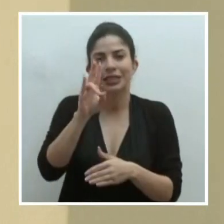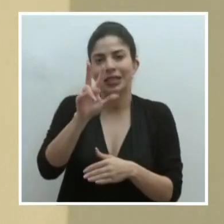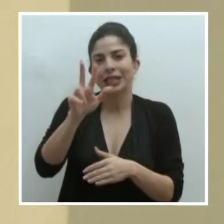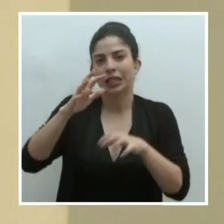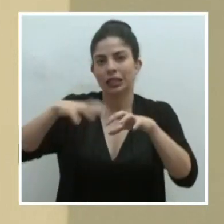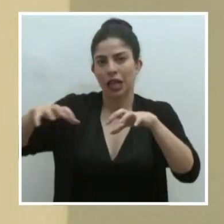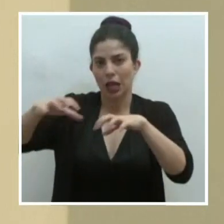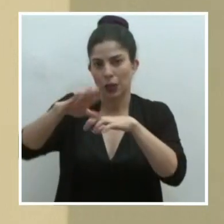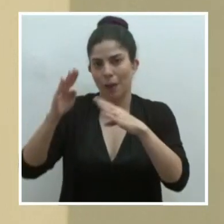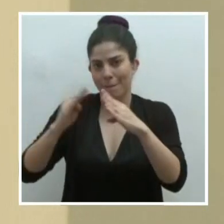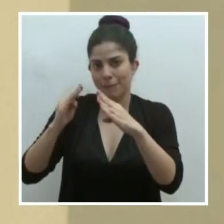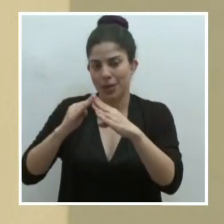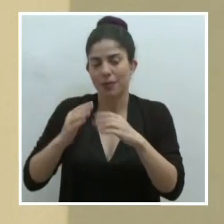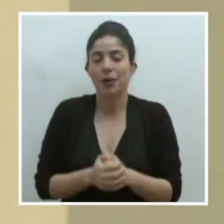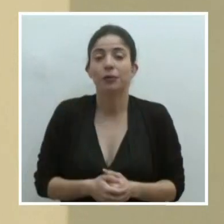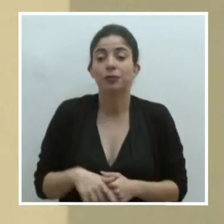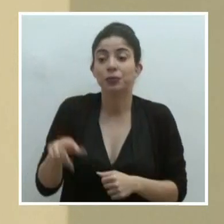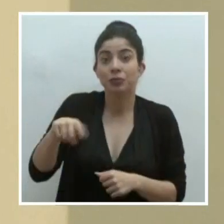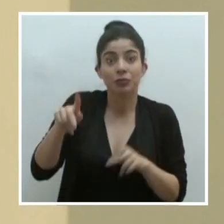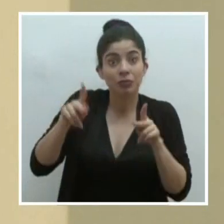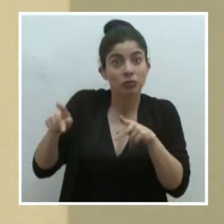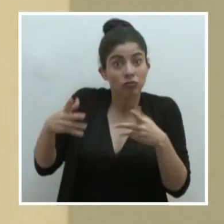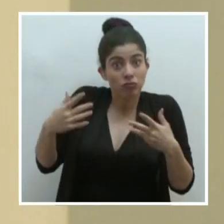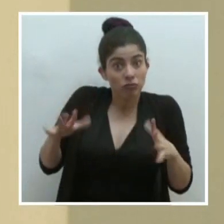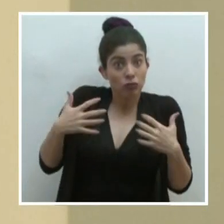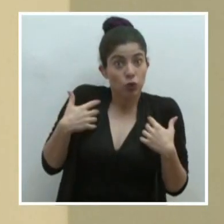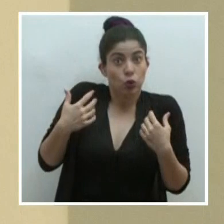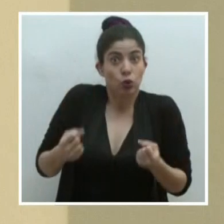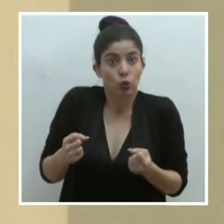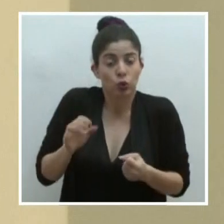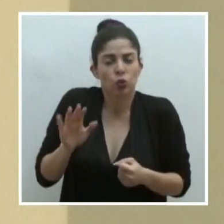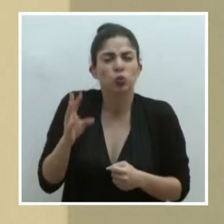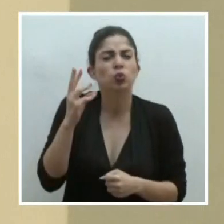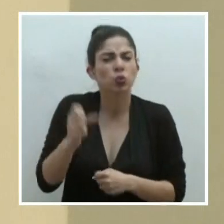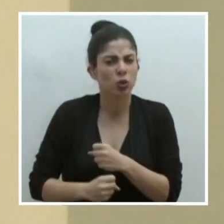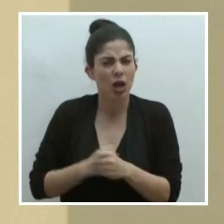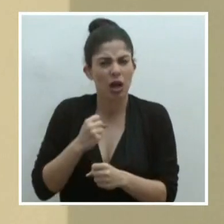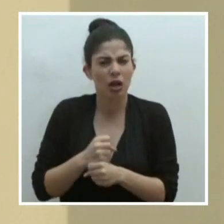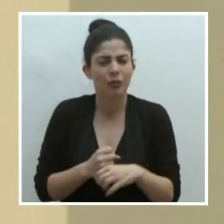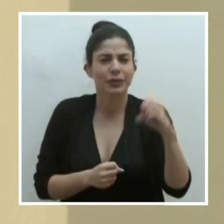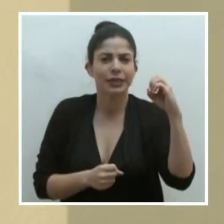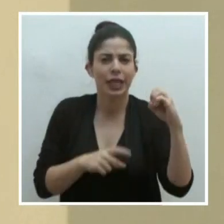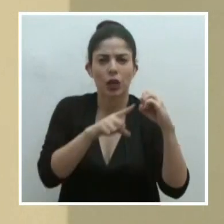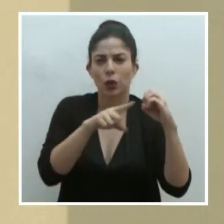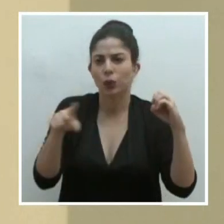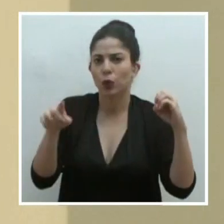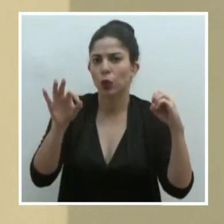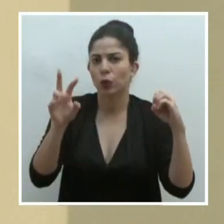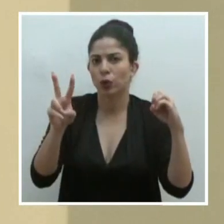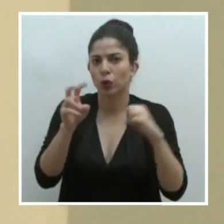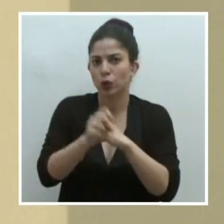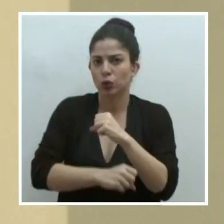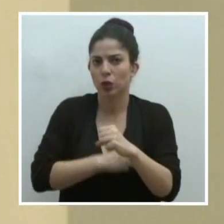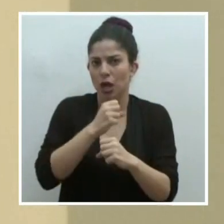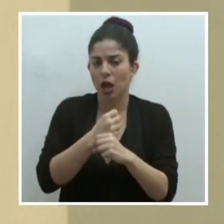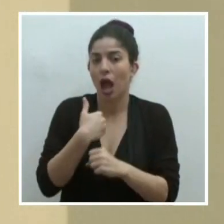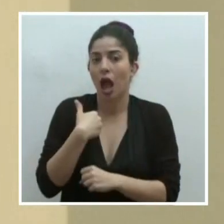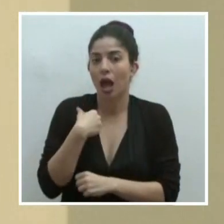cantones. Estos casos recuperados tienen un rango de edad que va desde los 0 hasta los 92 años.